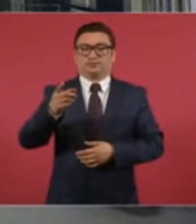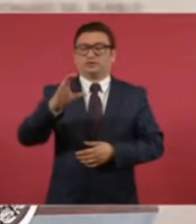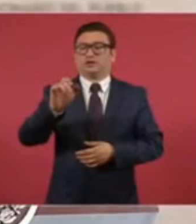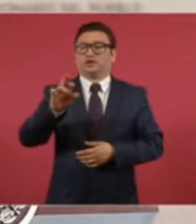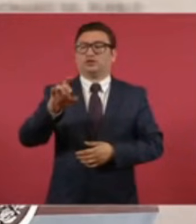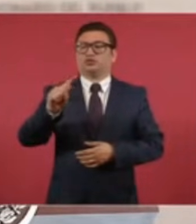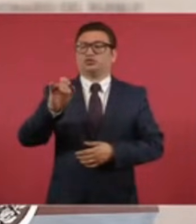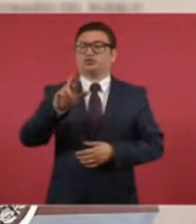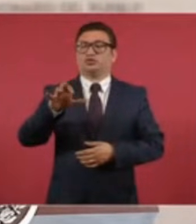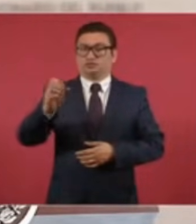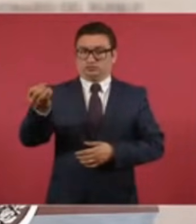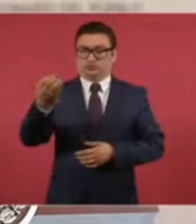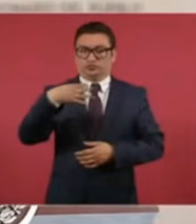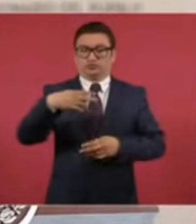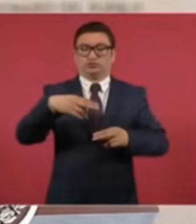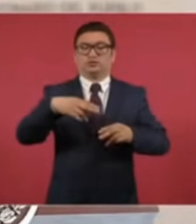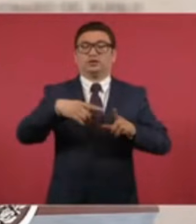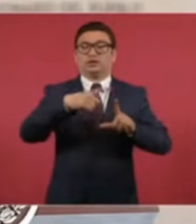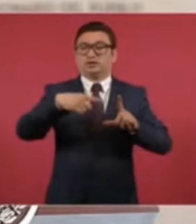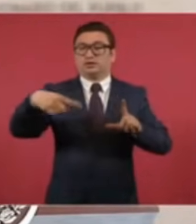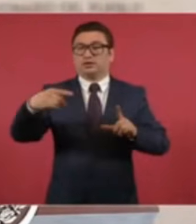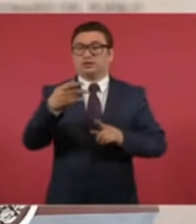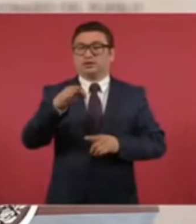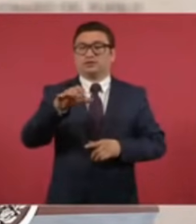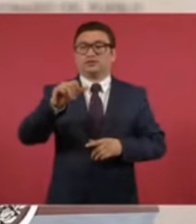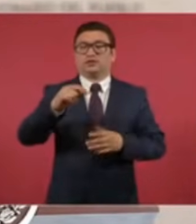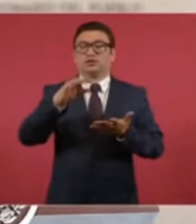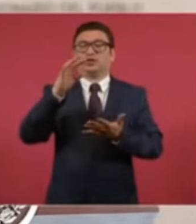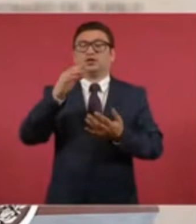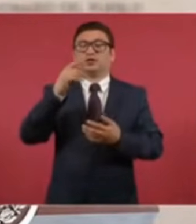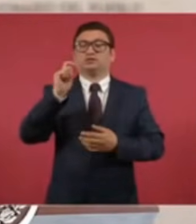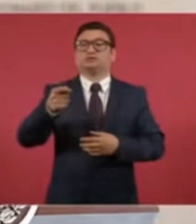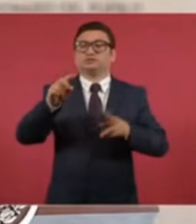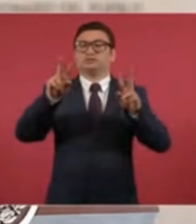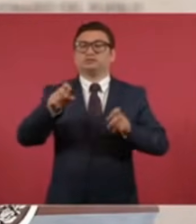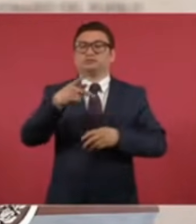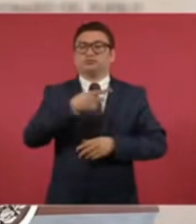gráfica última sobre reducción de pobreza.